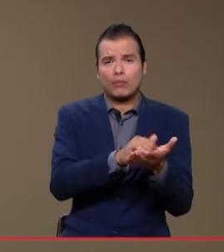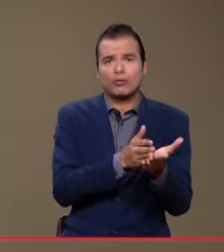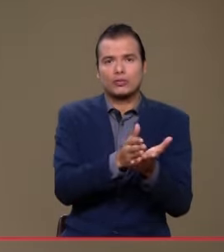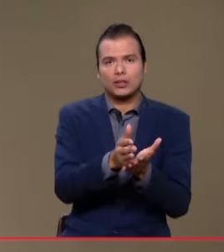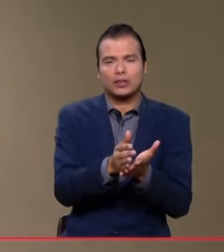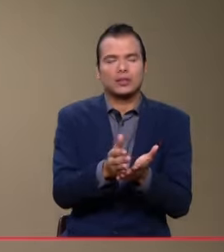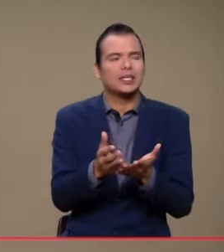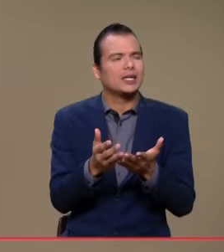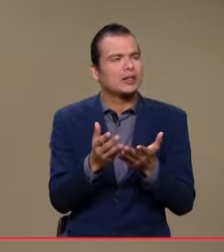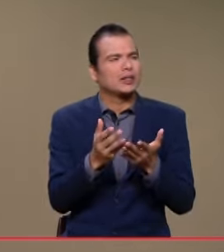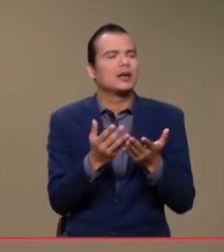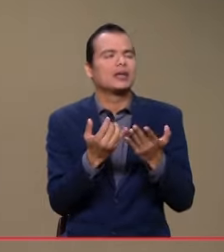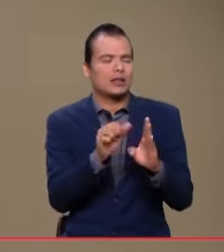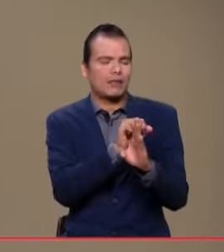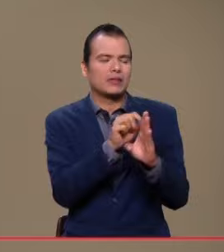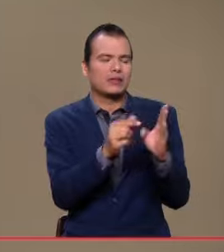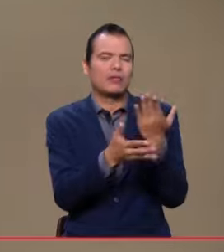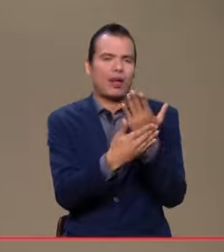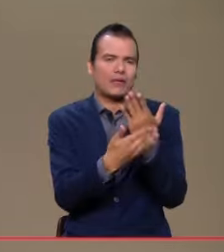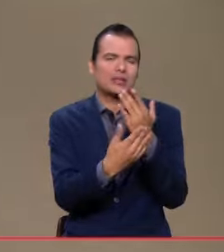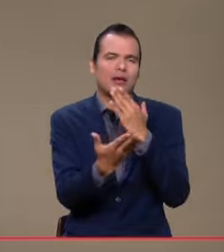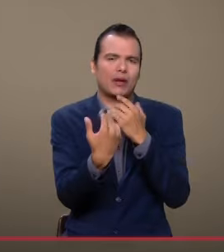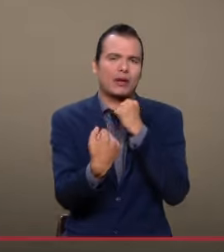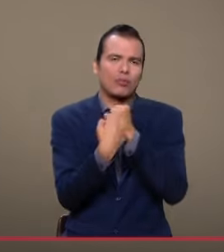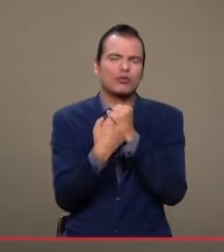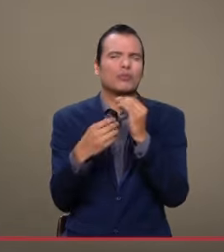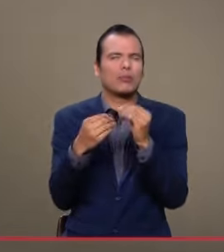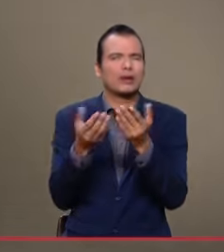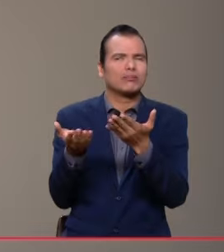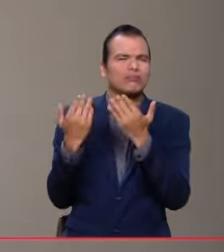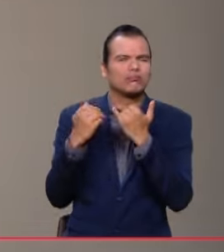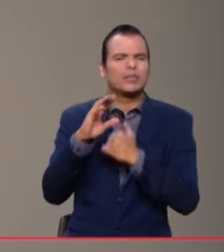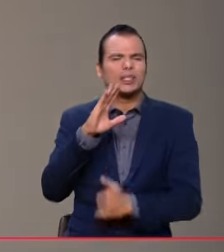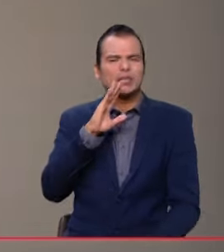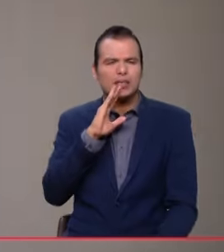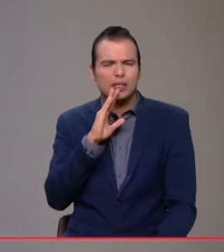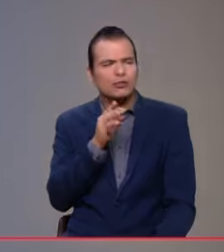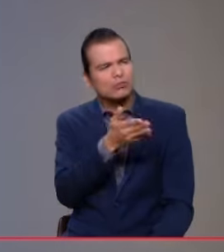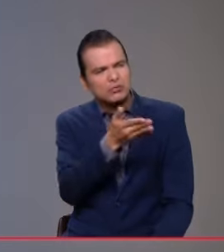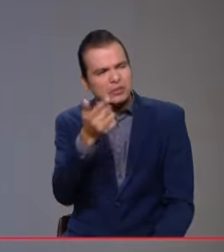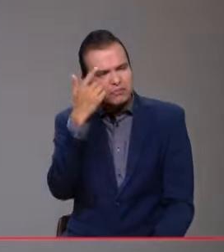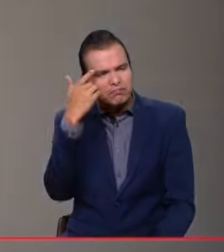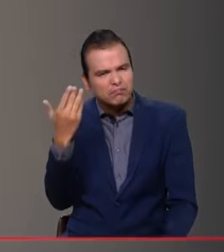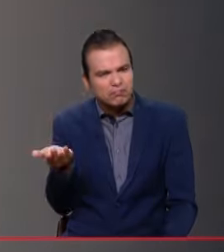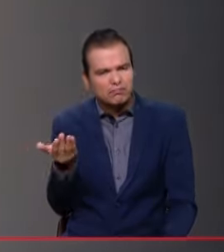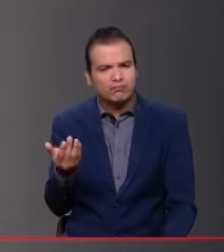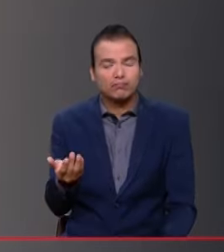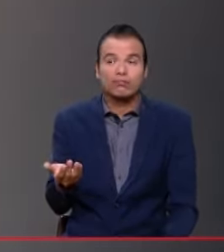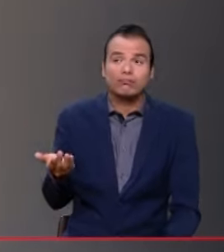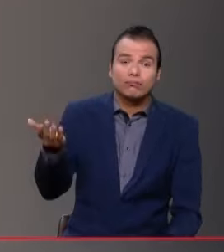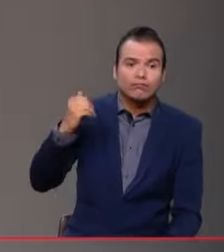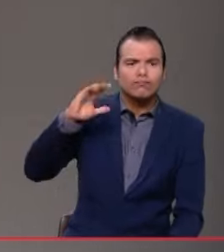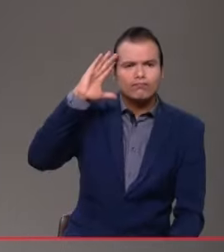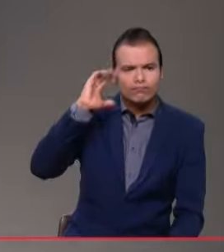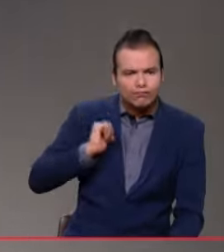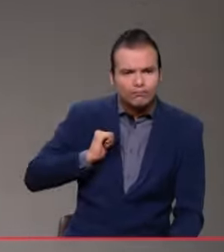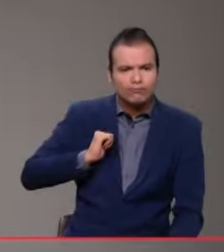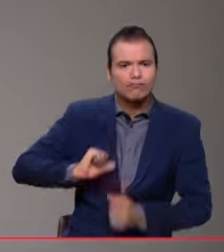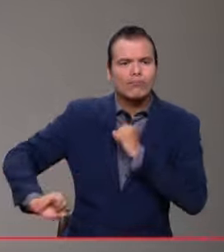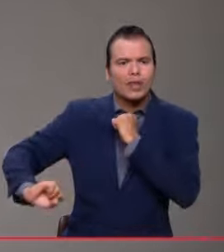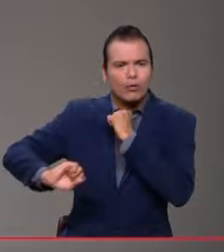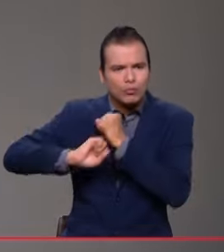otra entidad ustedes exigen? Bueno, la Policía Nacional lamentablemente puede participar y requerimos de ella siempre para este